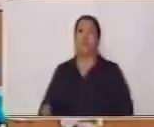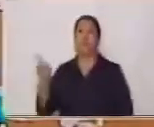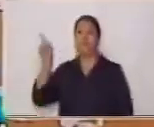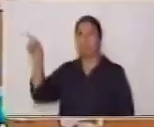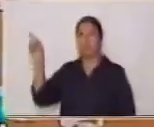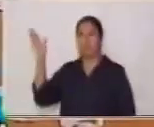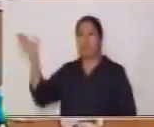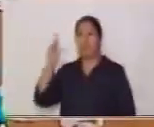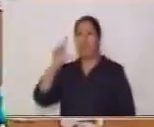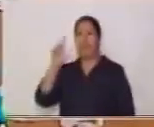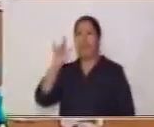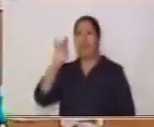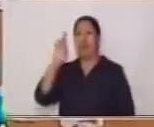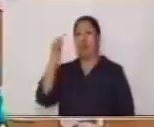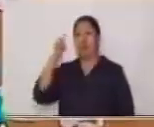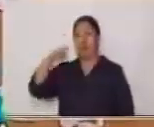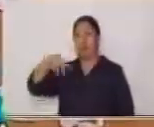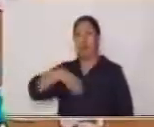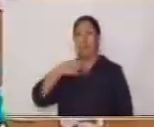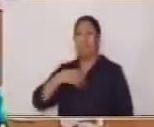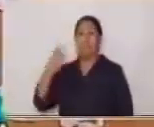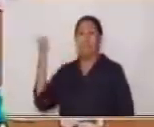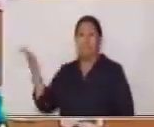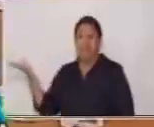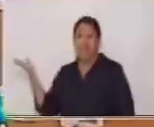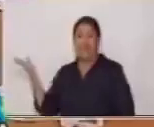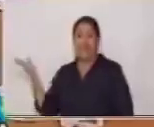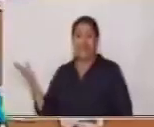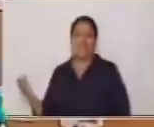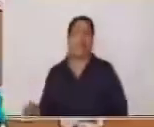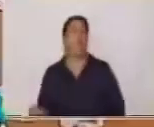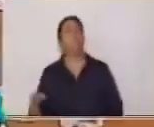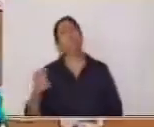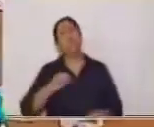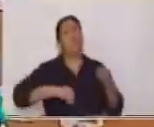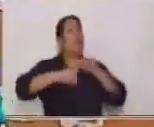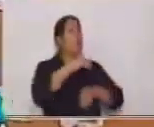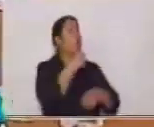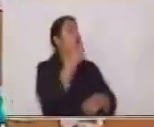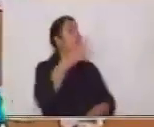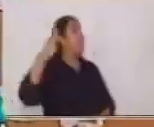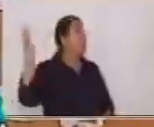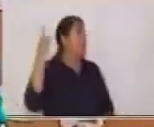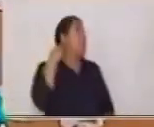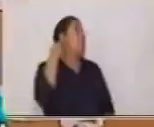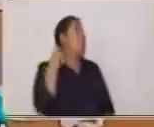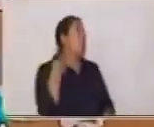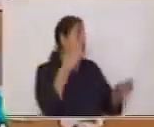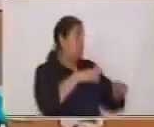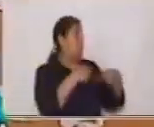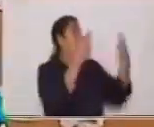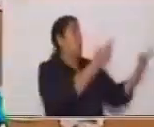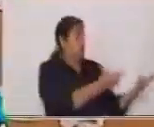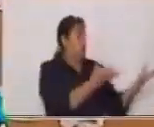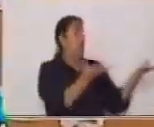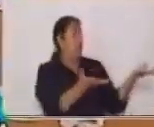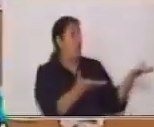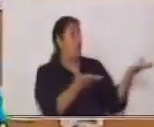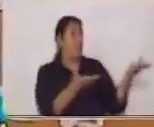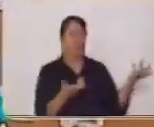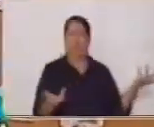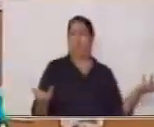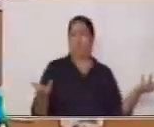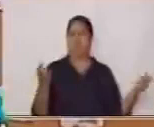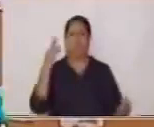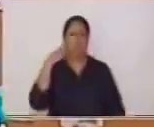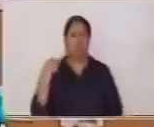a Lauren le sucedió, a que, por ejemplo, te equivoques si digamos el nombre de Ruth, que digamos a Ruth le dieron un regalo, porque Ruth va a